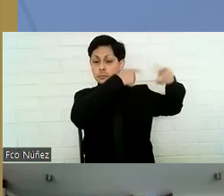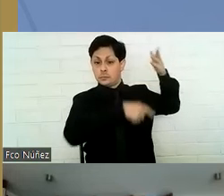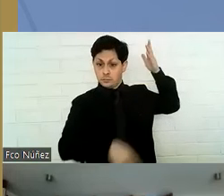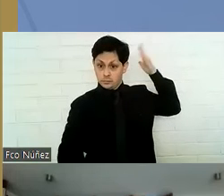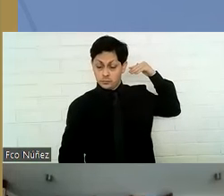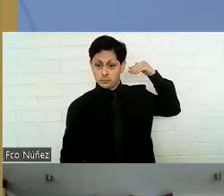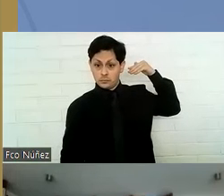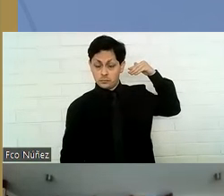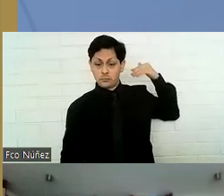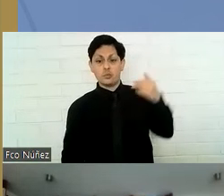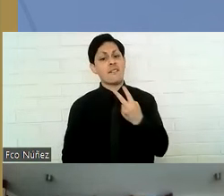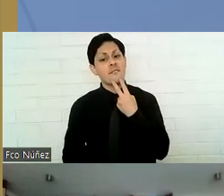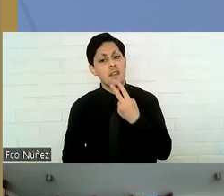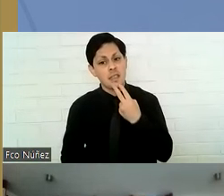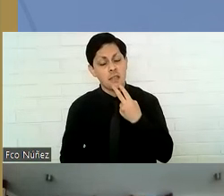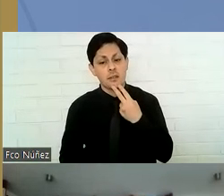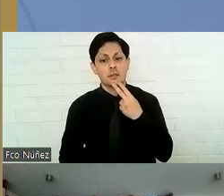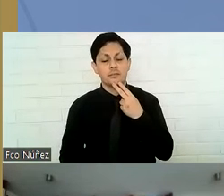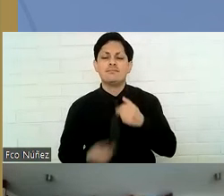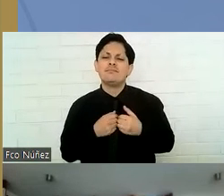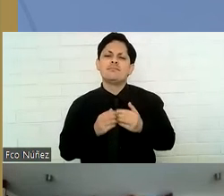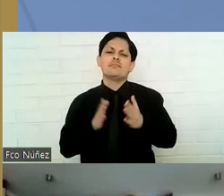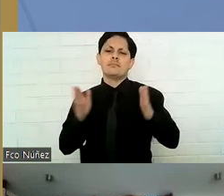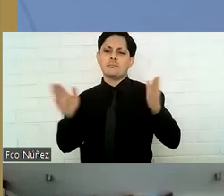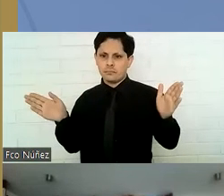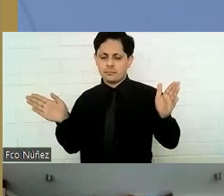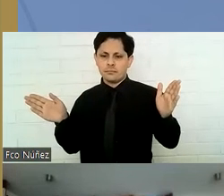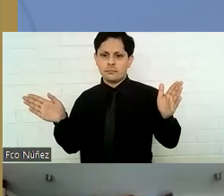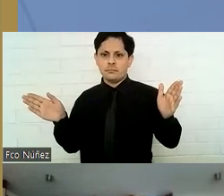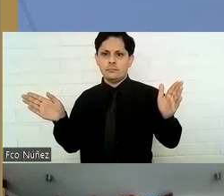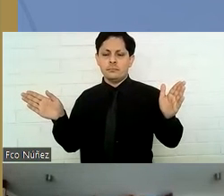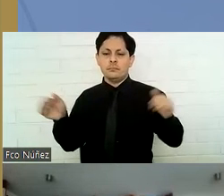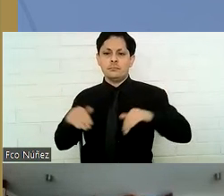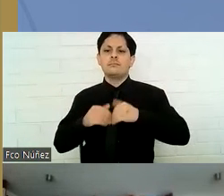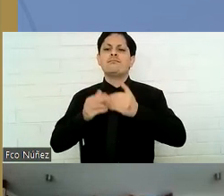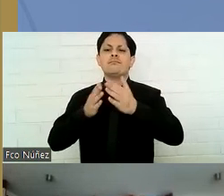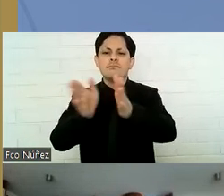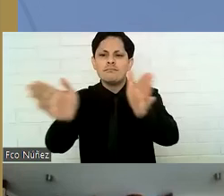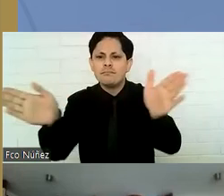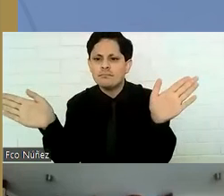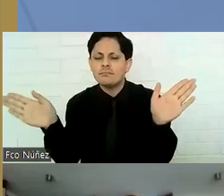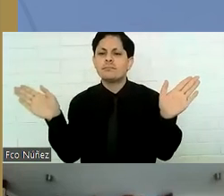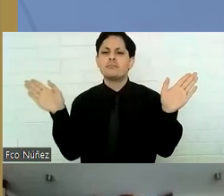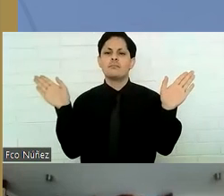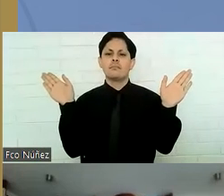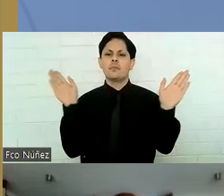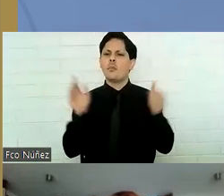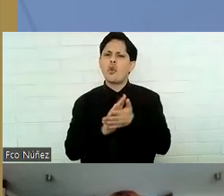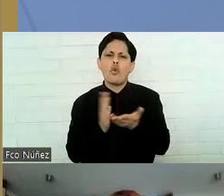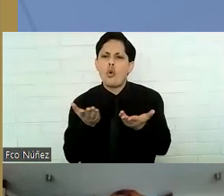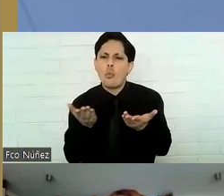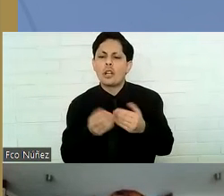vida comunitaria, liberadora y emancipadora. Como si todas las